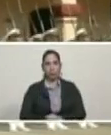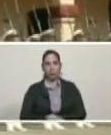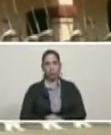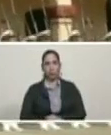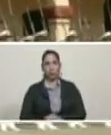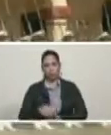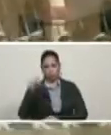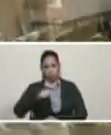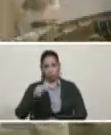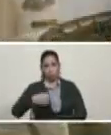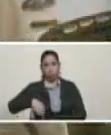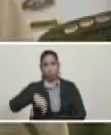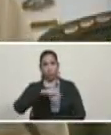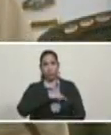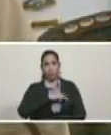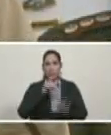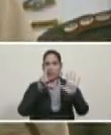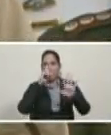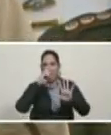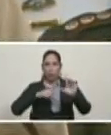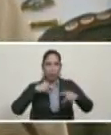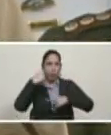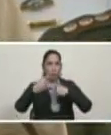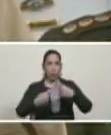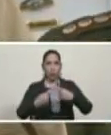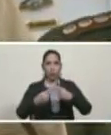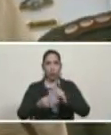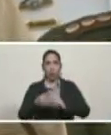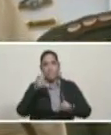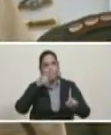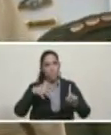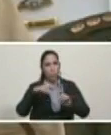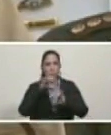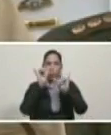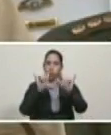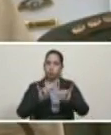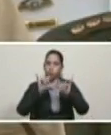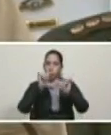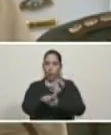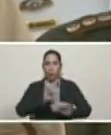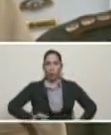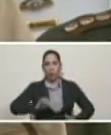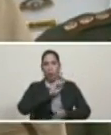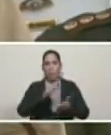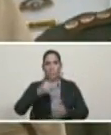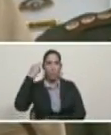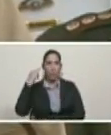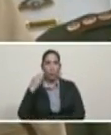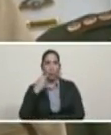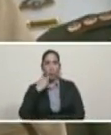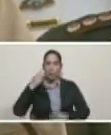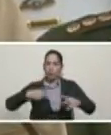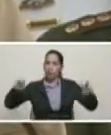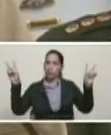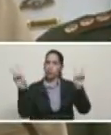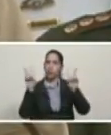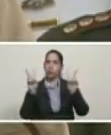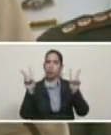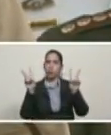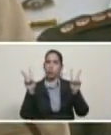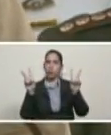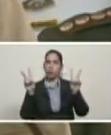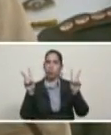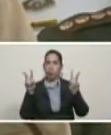está, seis años después, su pueblo, su Fuerza Armada Nacional Bolivariana, victoriosos, de